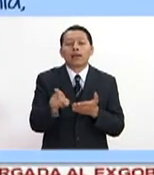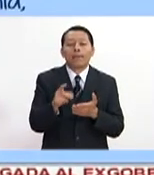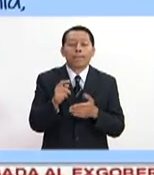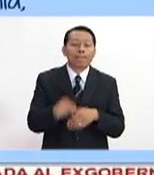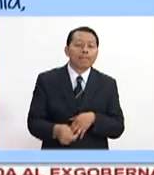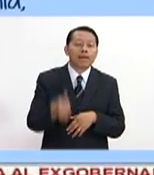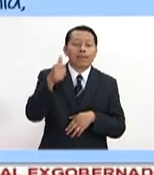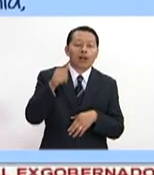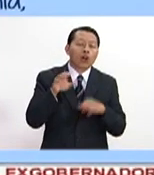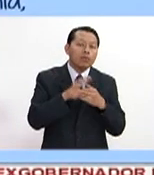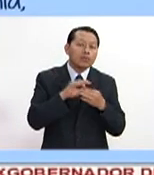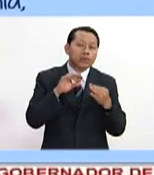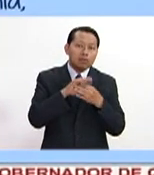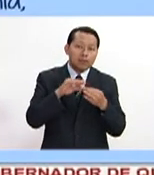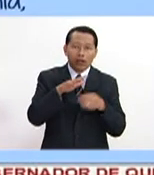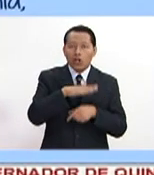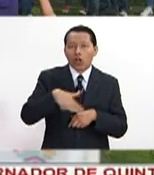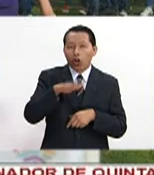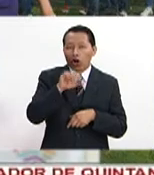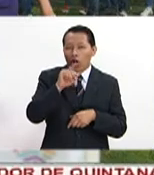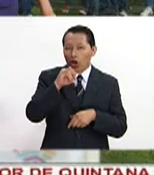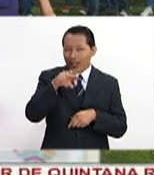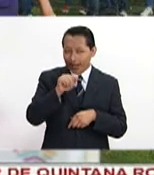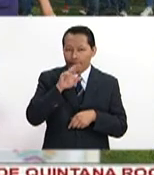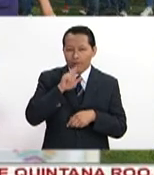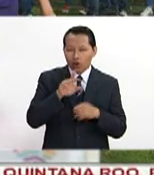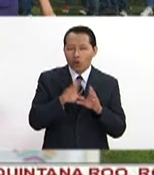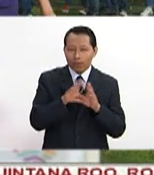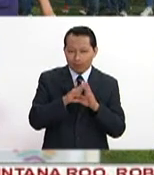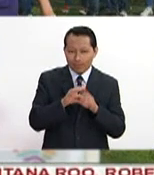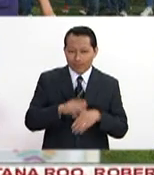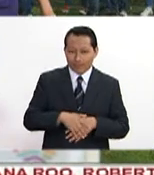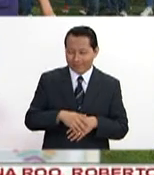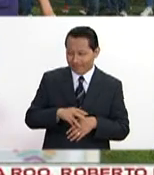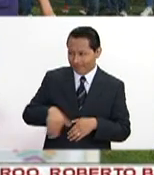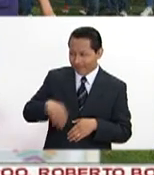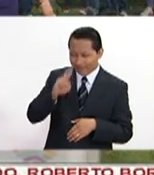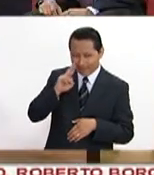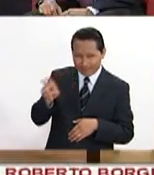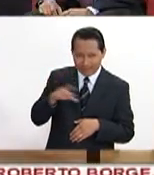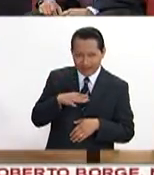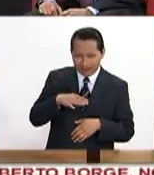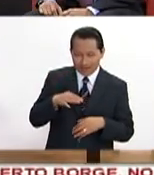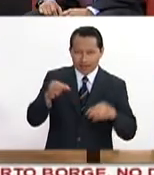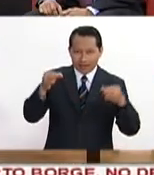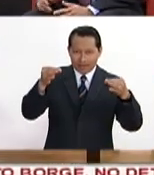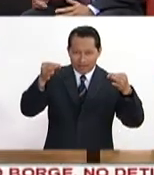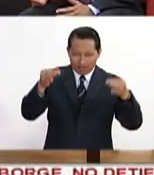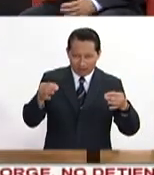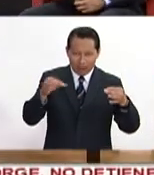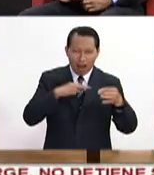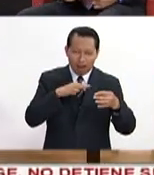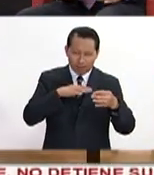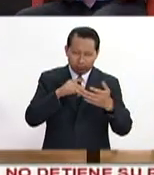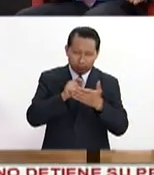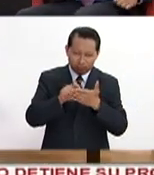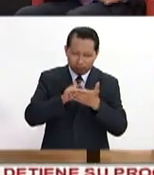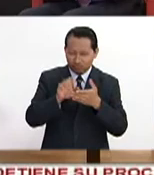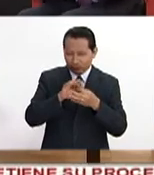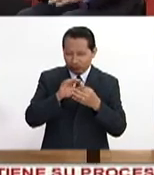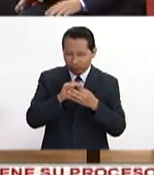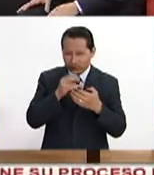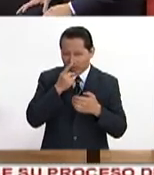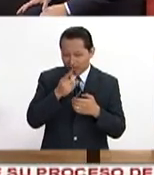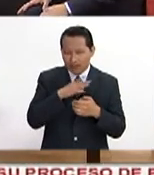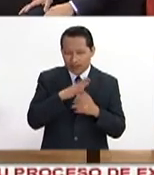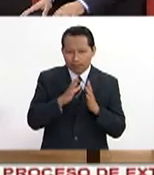vez que se les va a preguntar acerca de cómo mejorar su colonia. Claro, ahí vemos precisamente la boleta de cómo será esta práctica, ¿no?